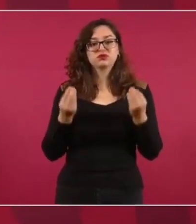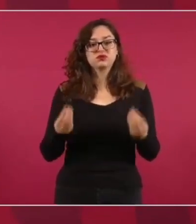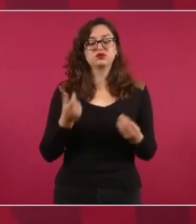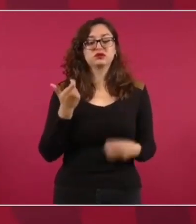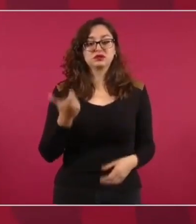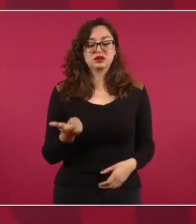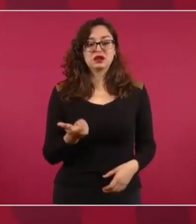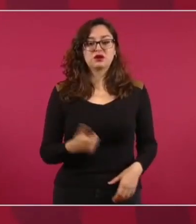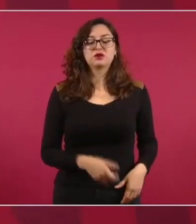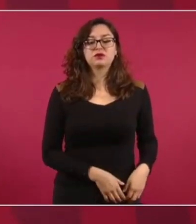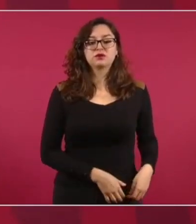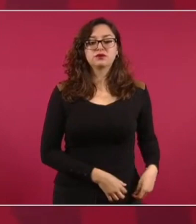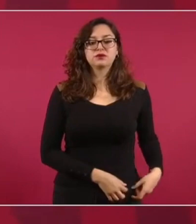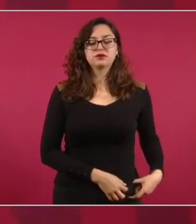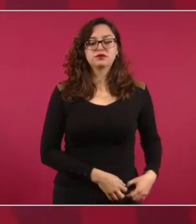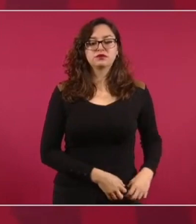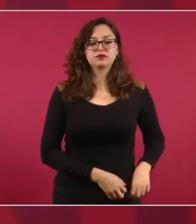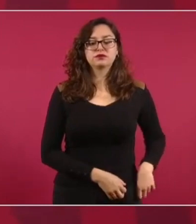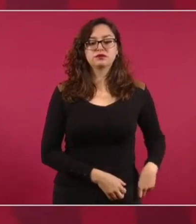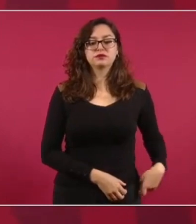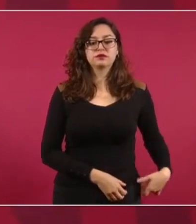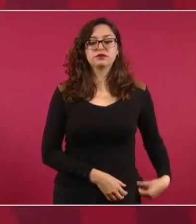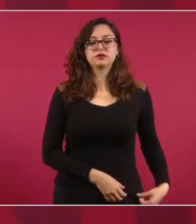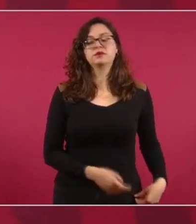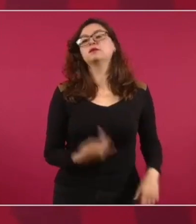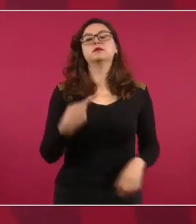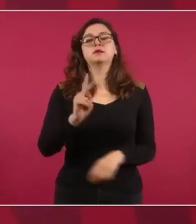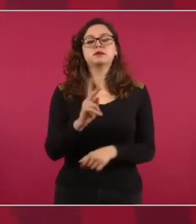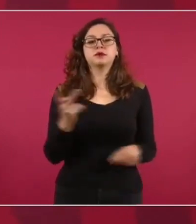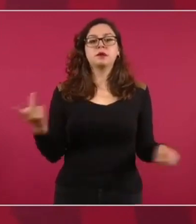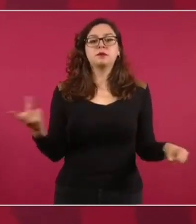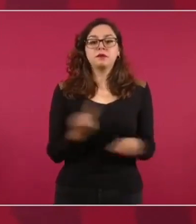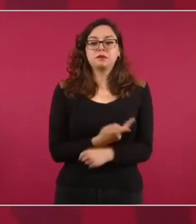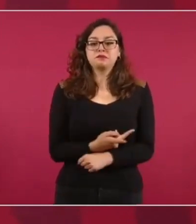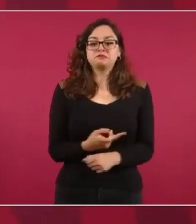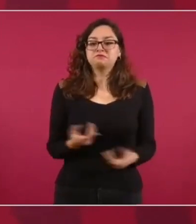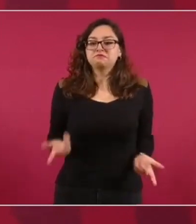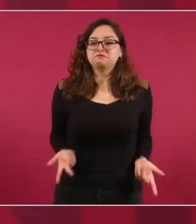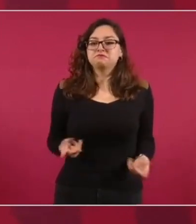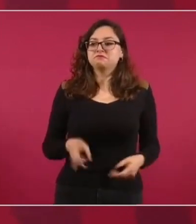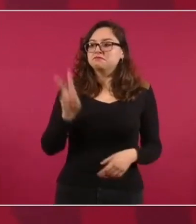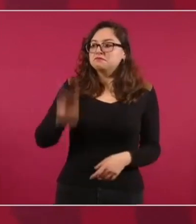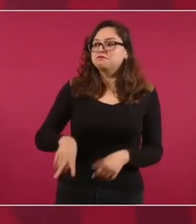Además, causando daños, porque